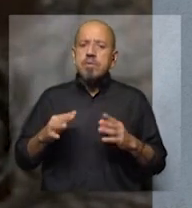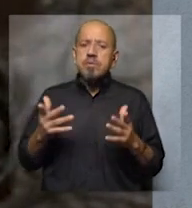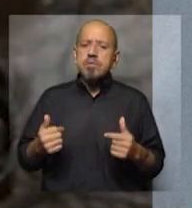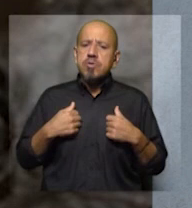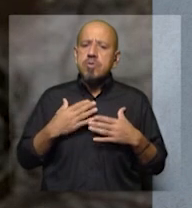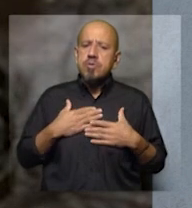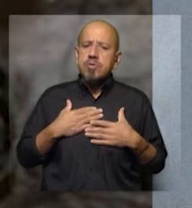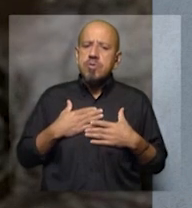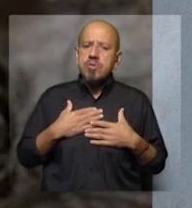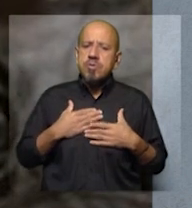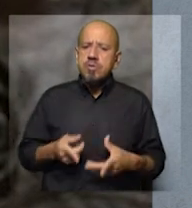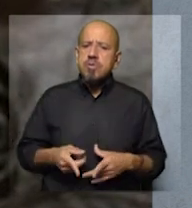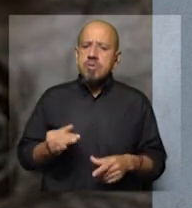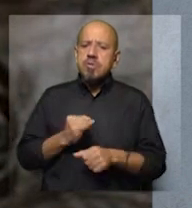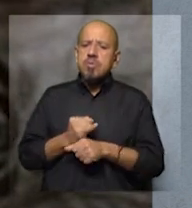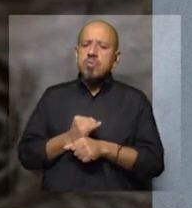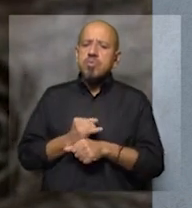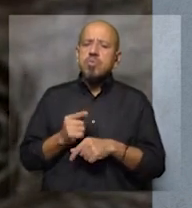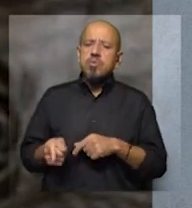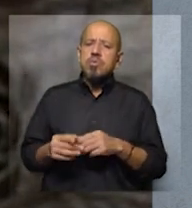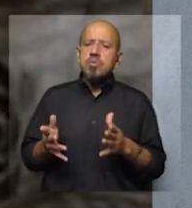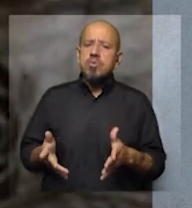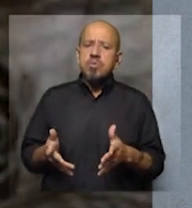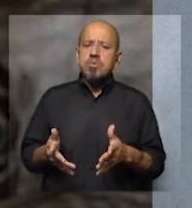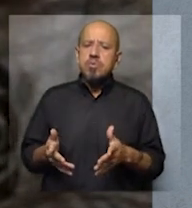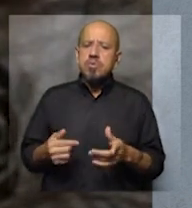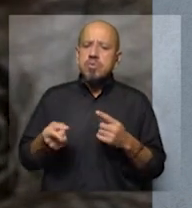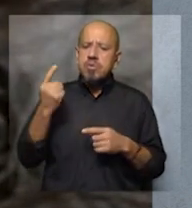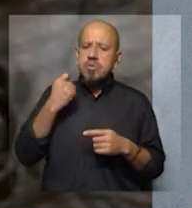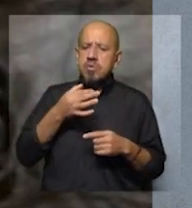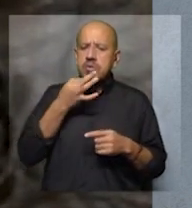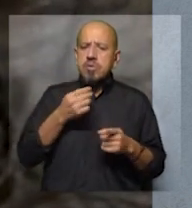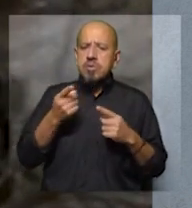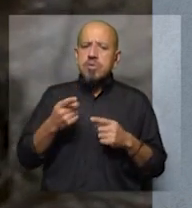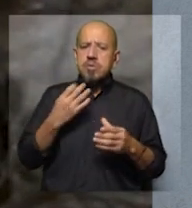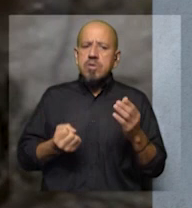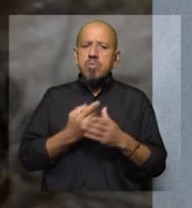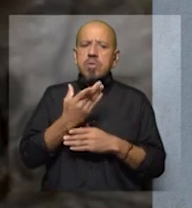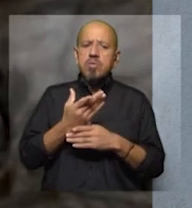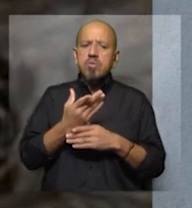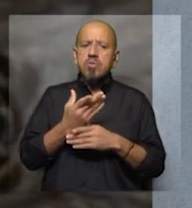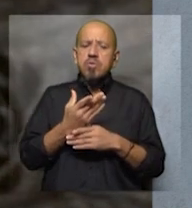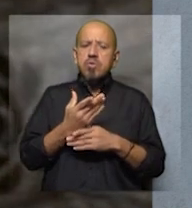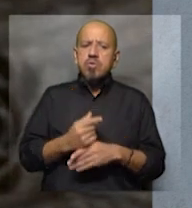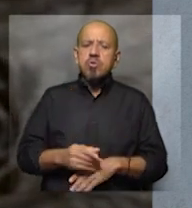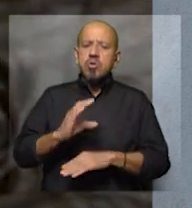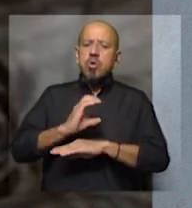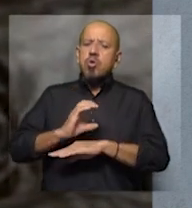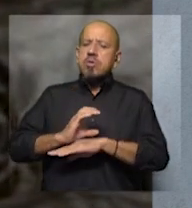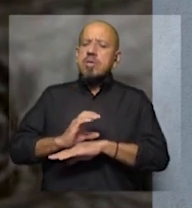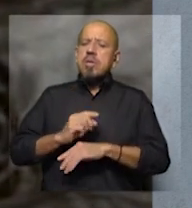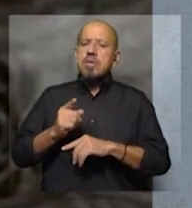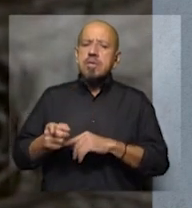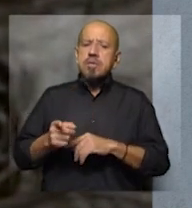mucho esta institución tan compleja se lo decía ayer a los nuevos concejales municipales la tarea